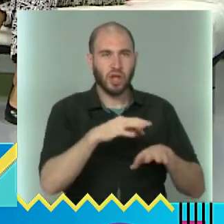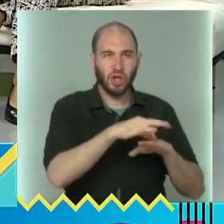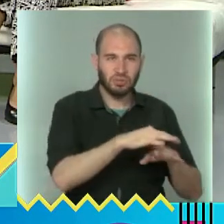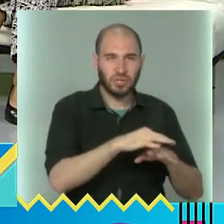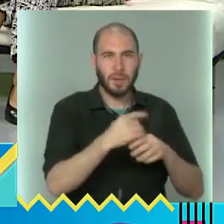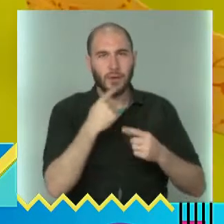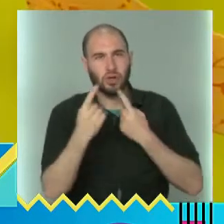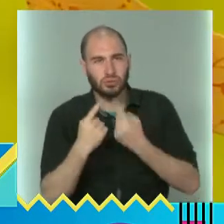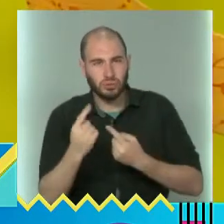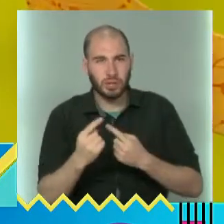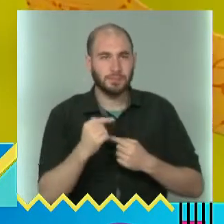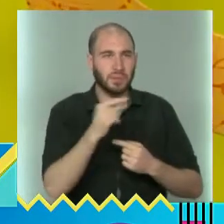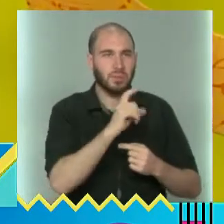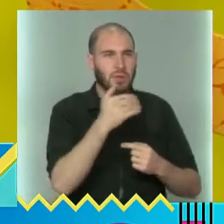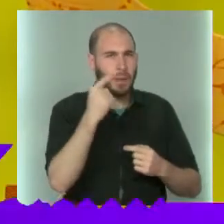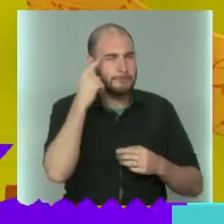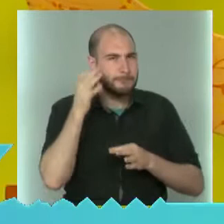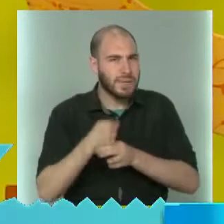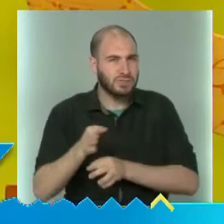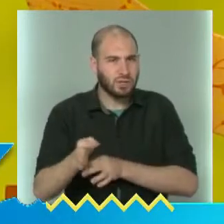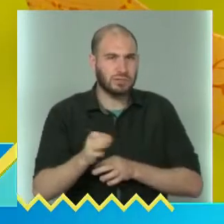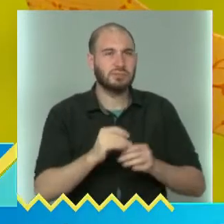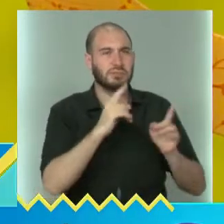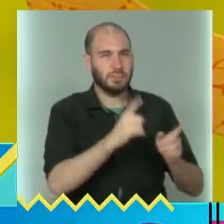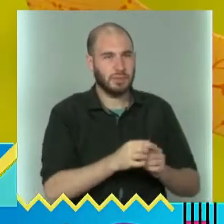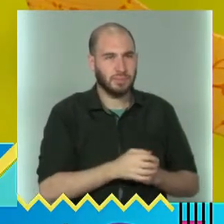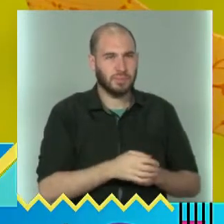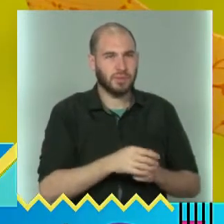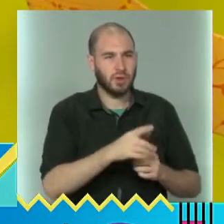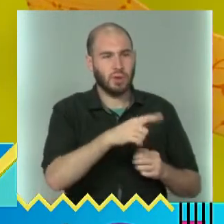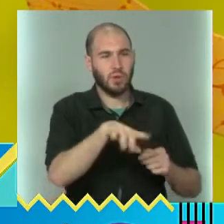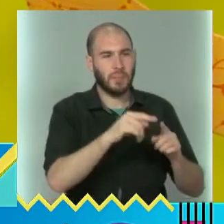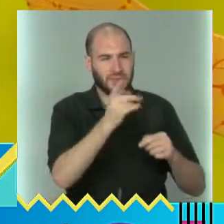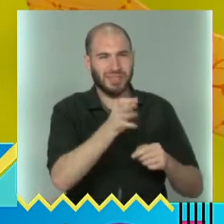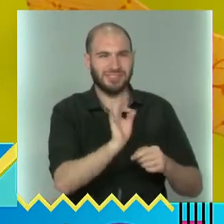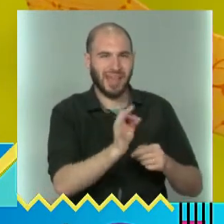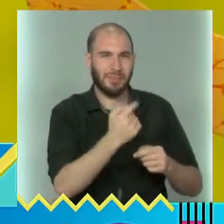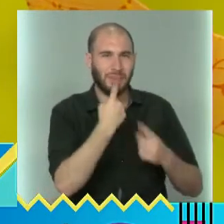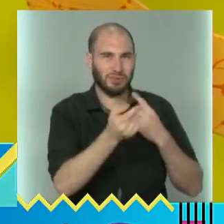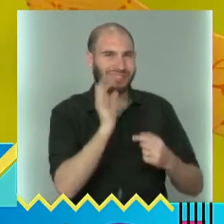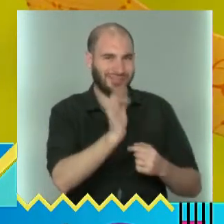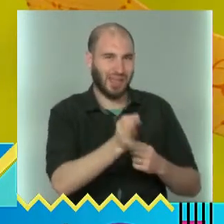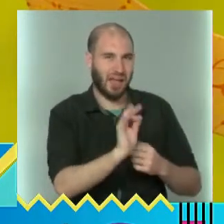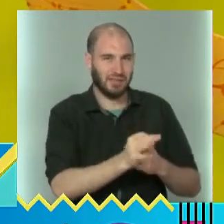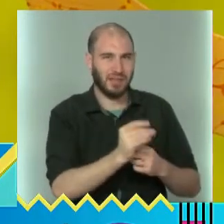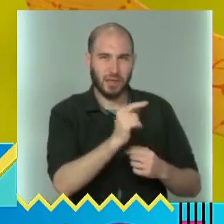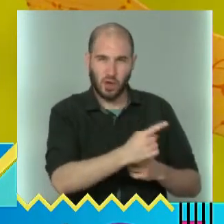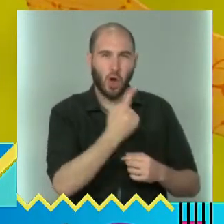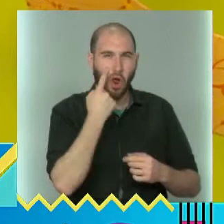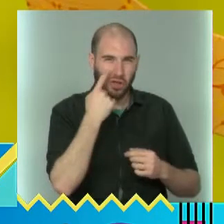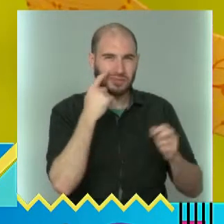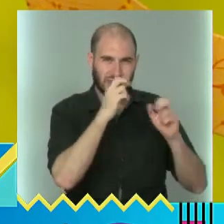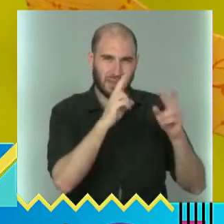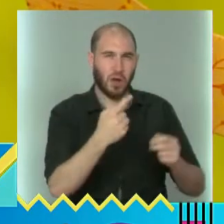y la consultoría, vos le llamaste mentoring también. El consultor es un experto que verdaderamente conoce del